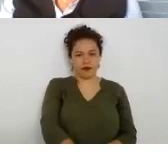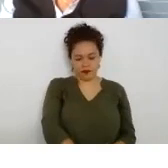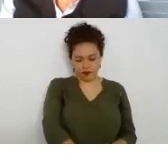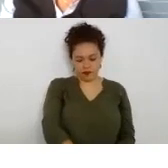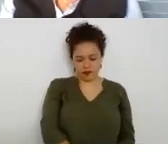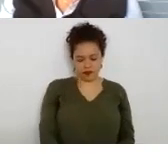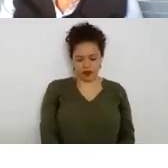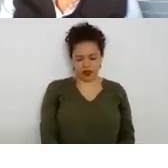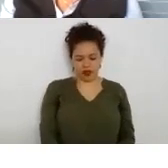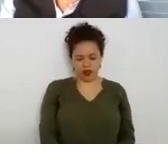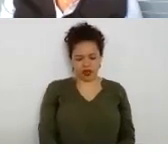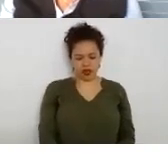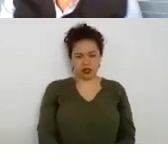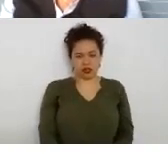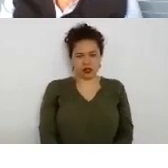¿Alguna fractura?